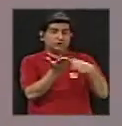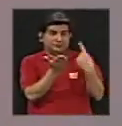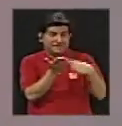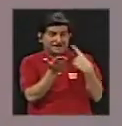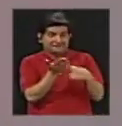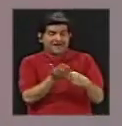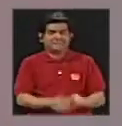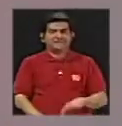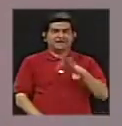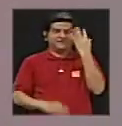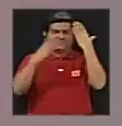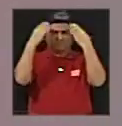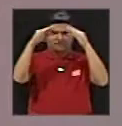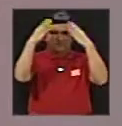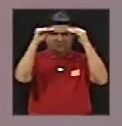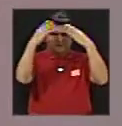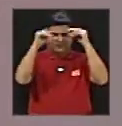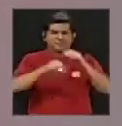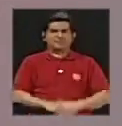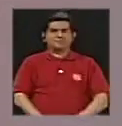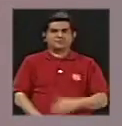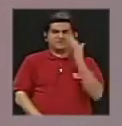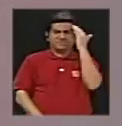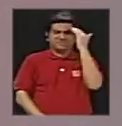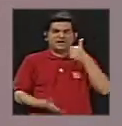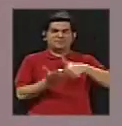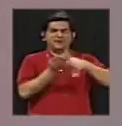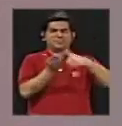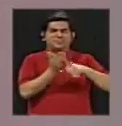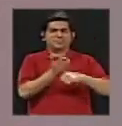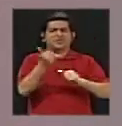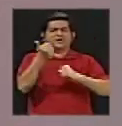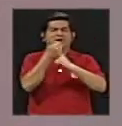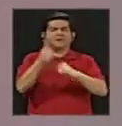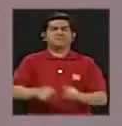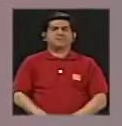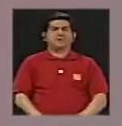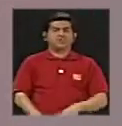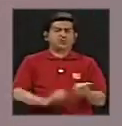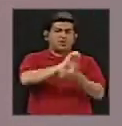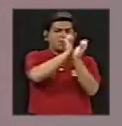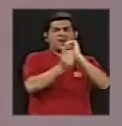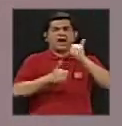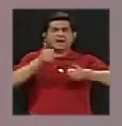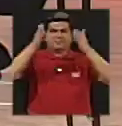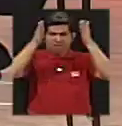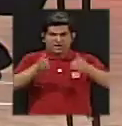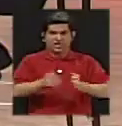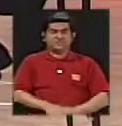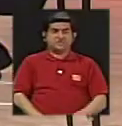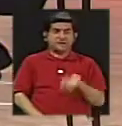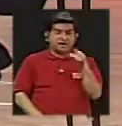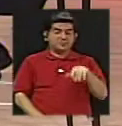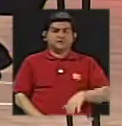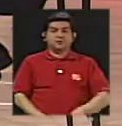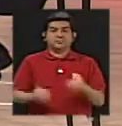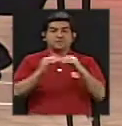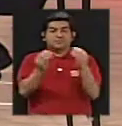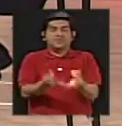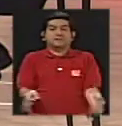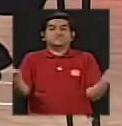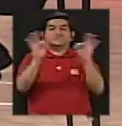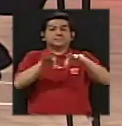Los debates como fuente de información para por quién votar, por quién cambiarse de candidato, eso es uno de los hallazgos más robustos porque